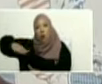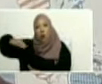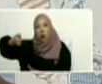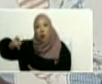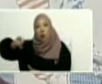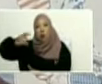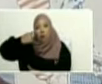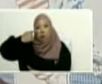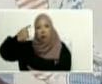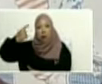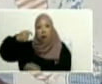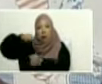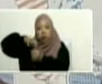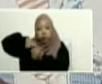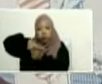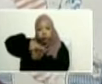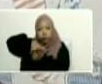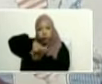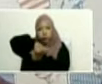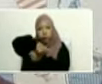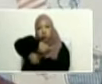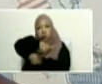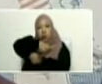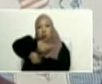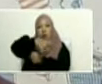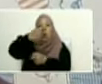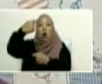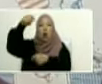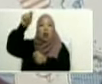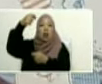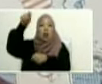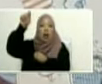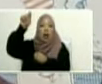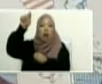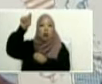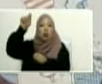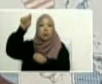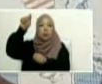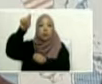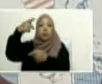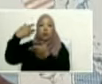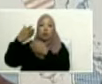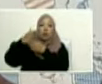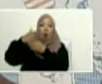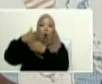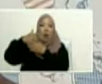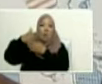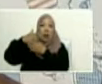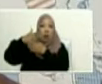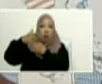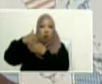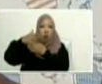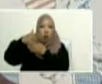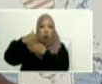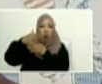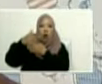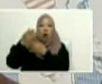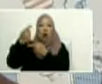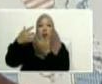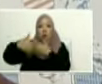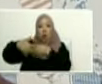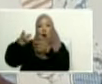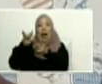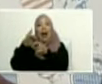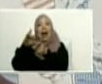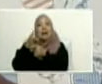delimitado. Con Trinidad y Tobago, inclusive. Con el cual compartimos con Trinidad y Tobago yacimientos de